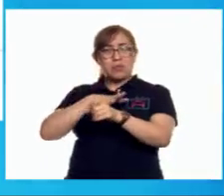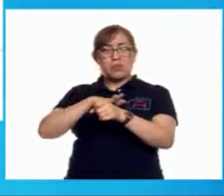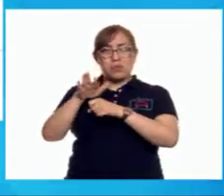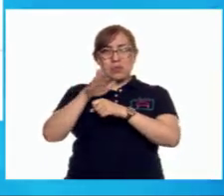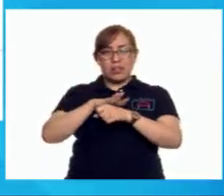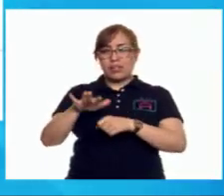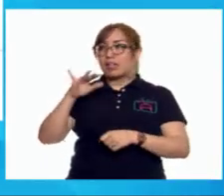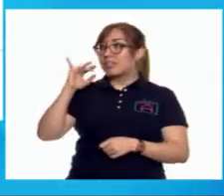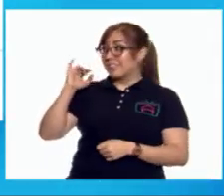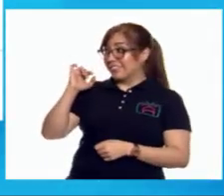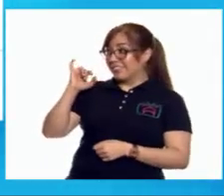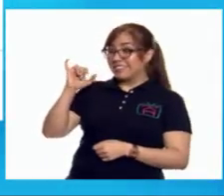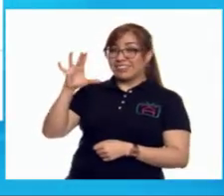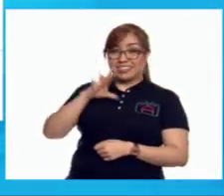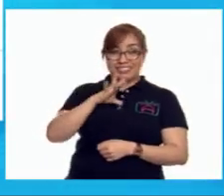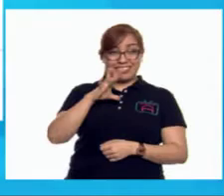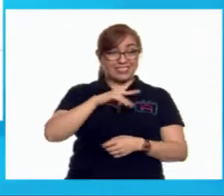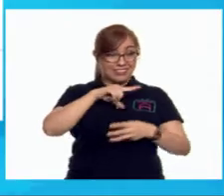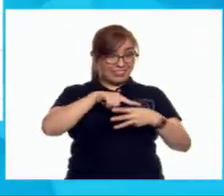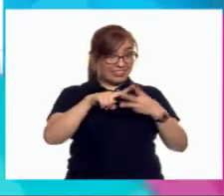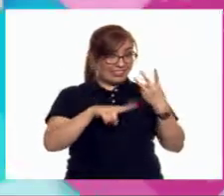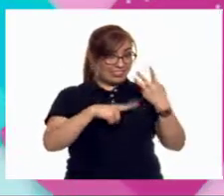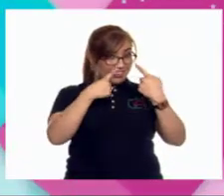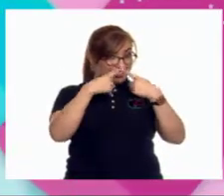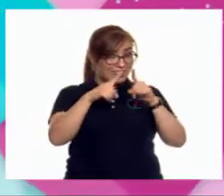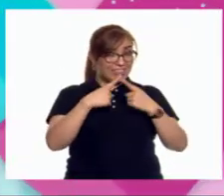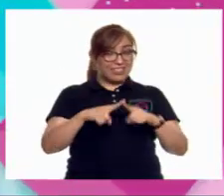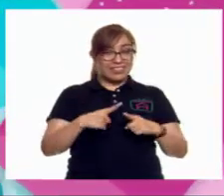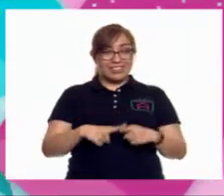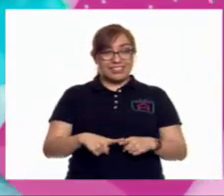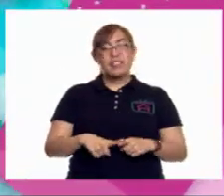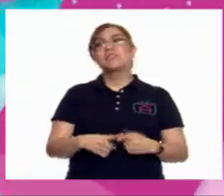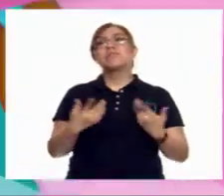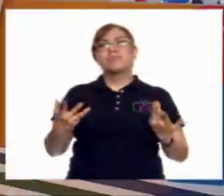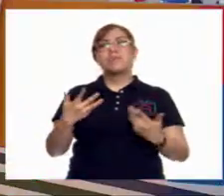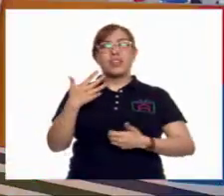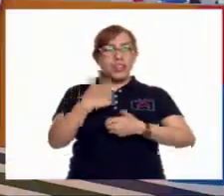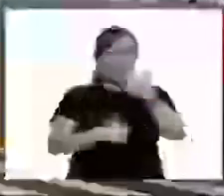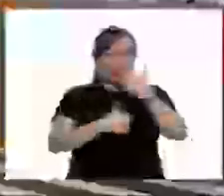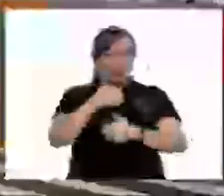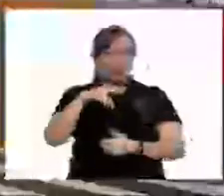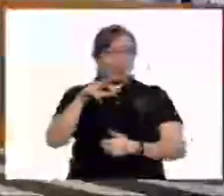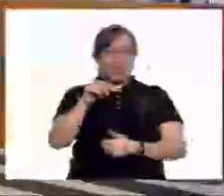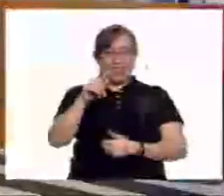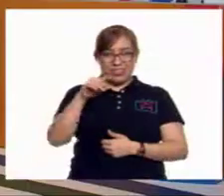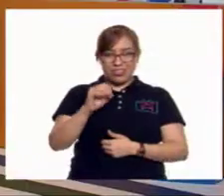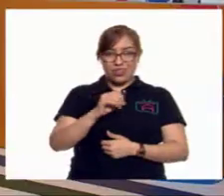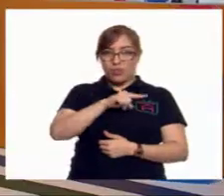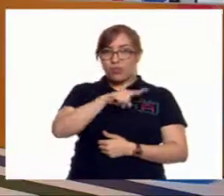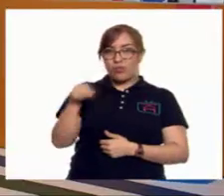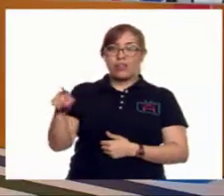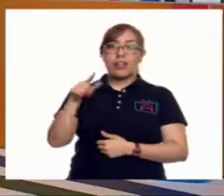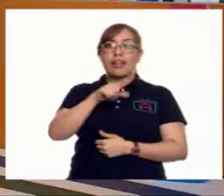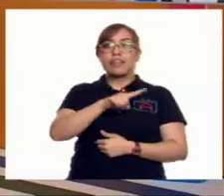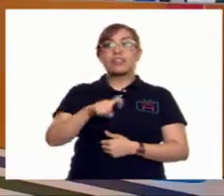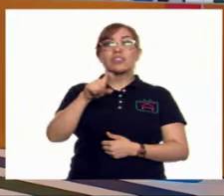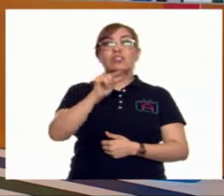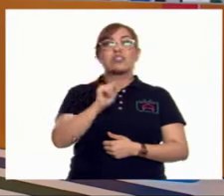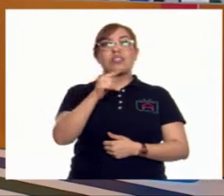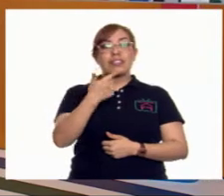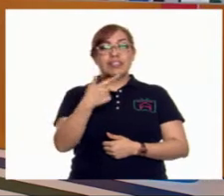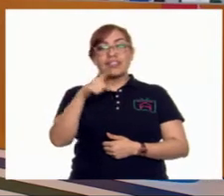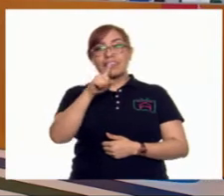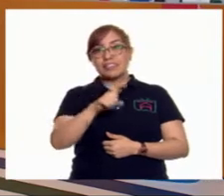son muy diferentes, ¿verdad? Claro. Como reto, les pido que la página 177,